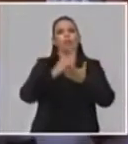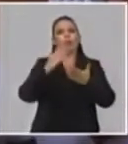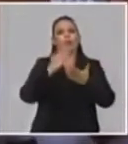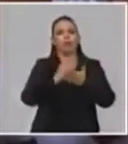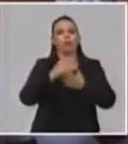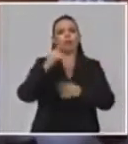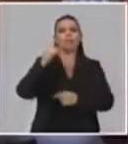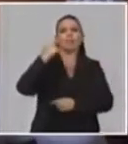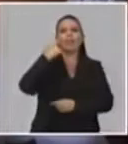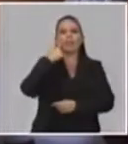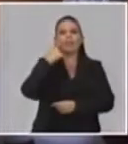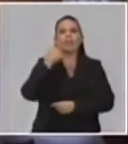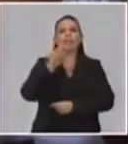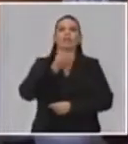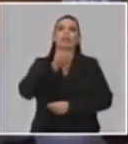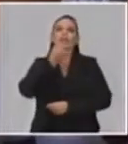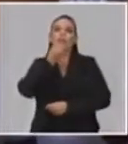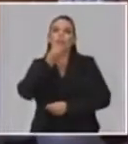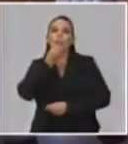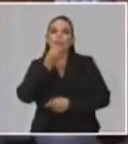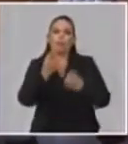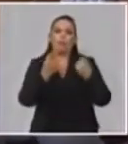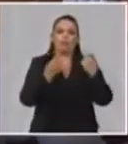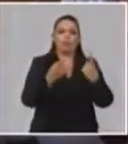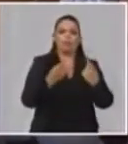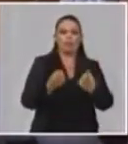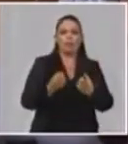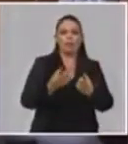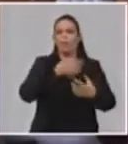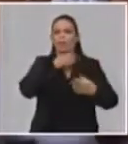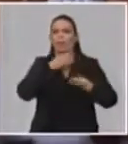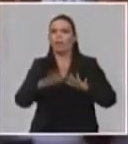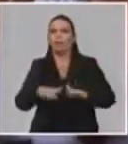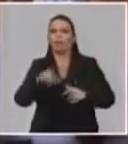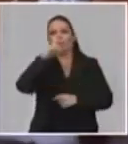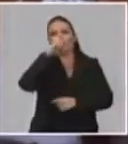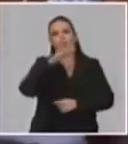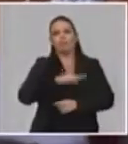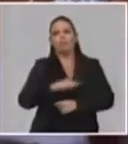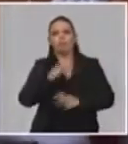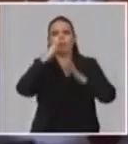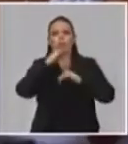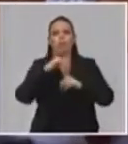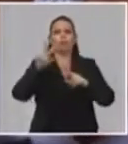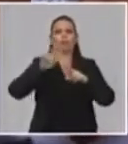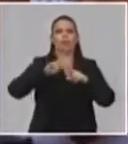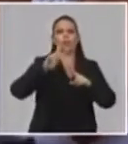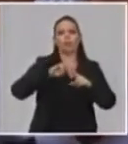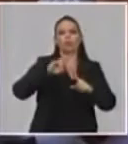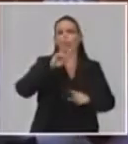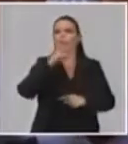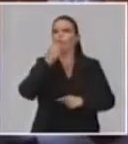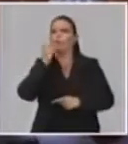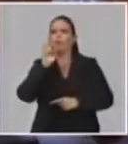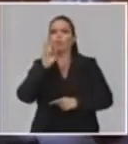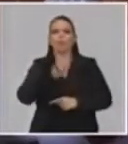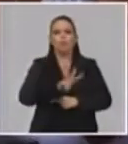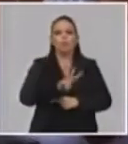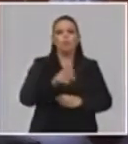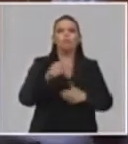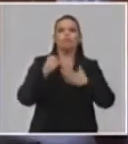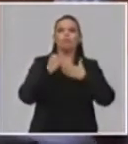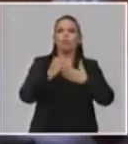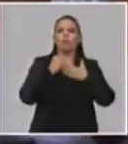¿Qué niño no puede adquirir, por ejemplo, esta clase por vía del televisor, porque eso lo he visto, lo